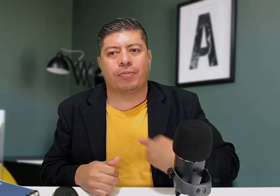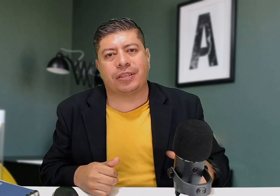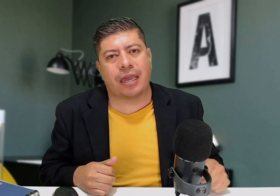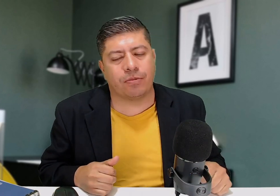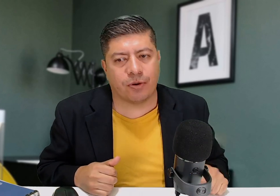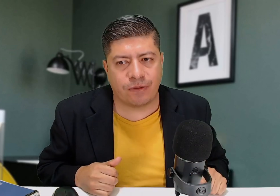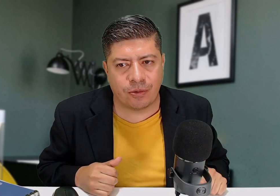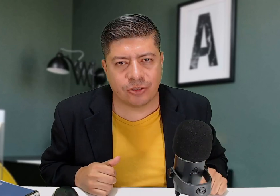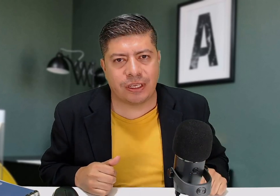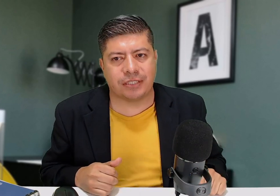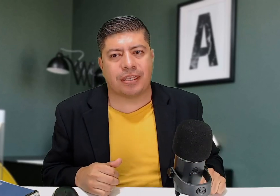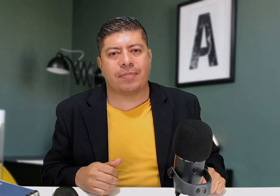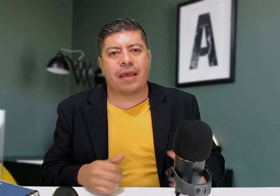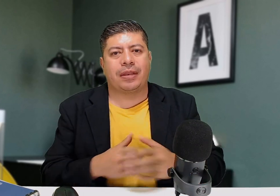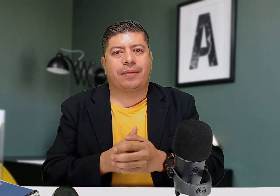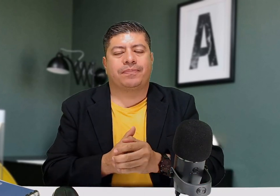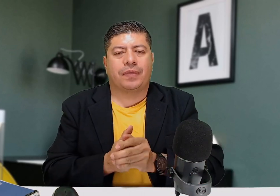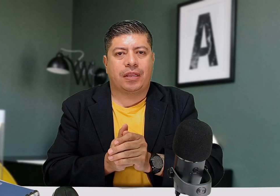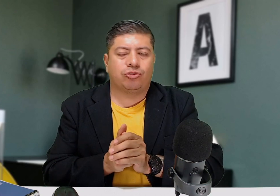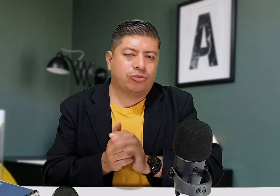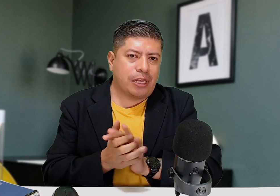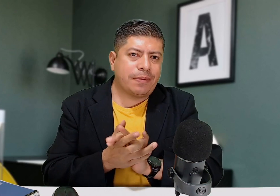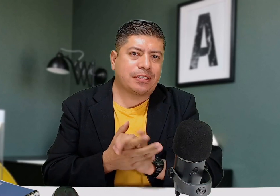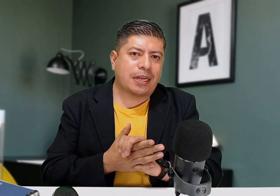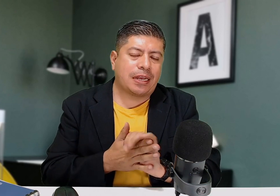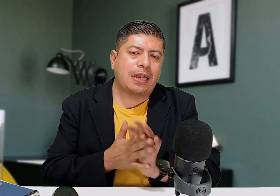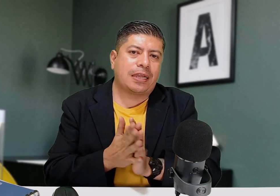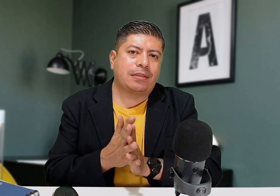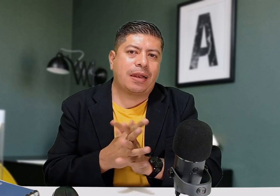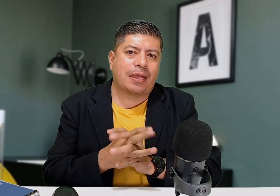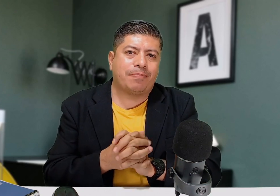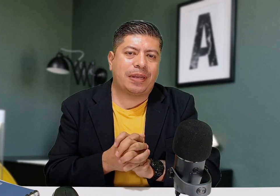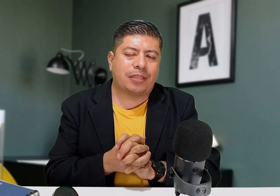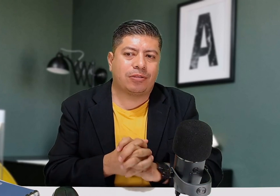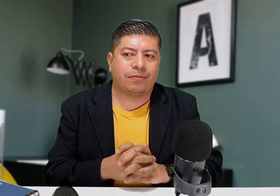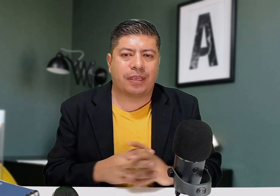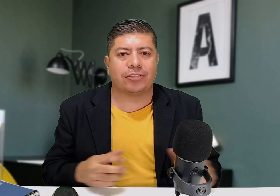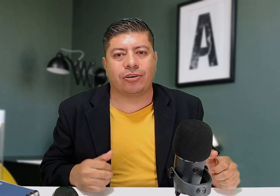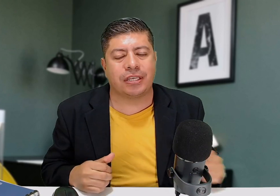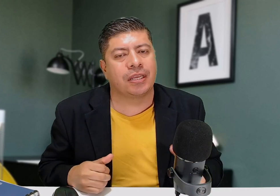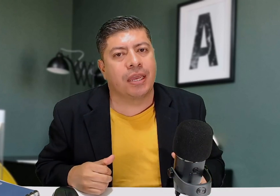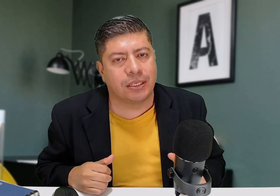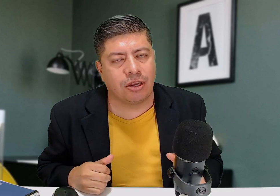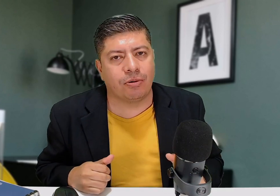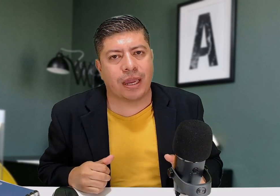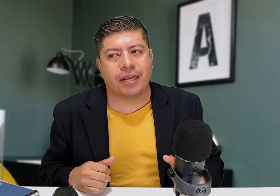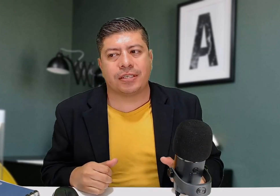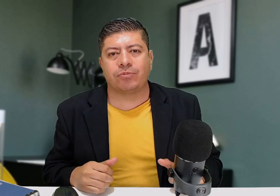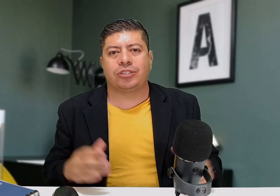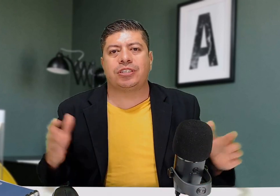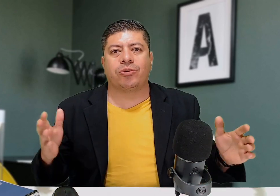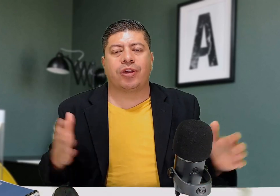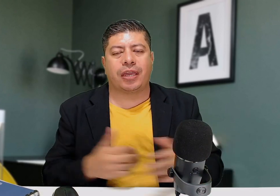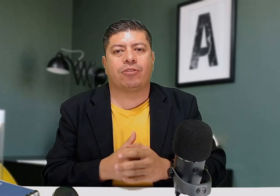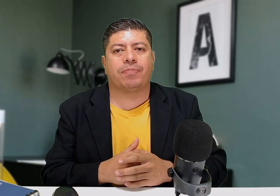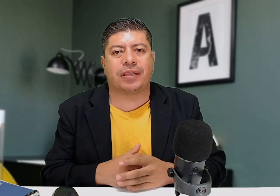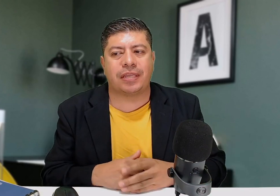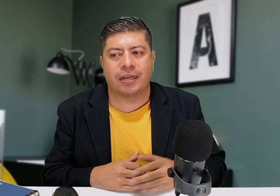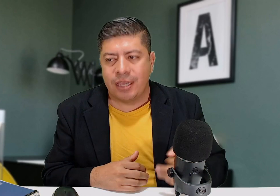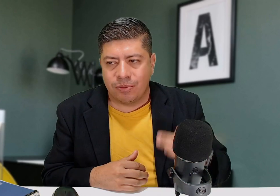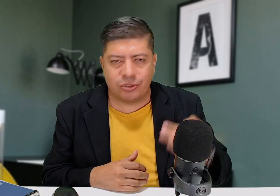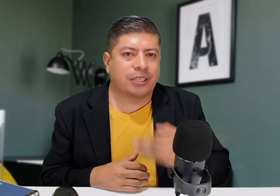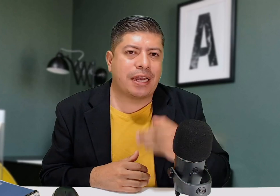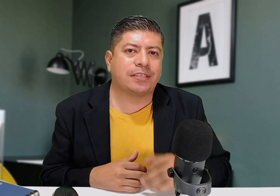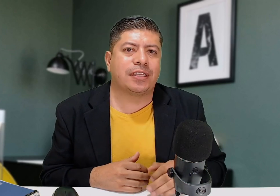su comentario, por favor, si es tan amable. Suscríbase al canal y active la campanita de notificaciones. Se lo voy a agradecer muchísimo, no deje